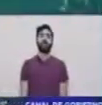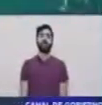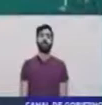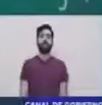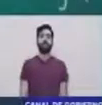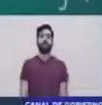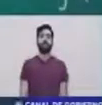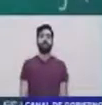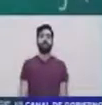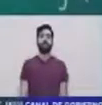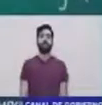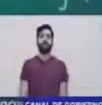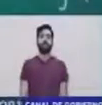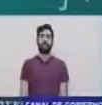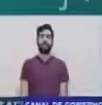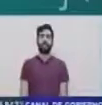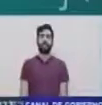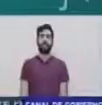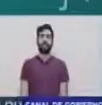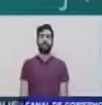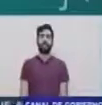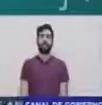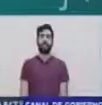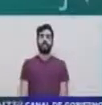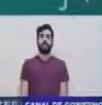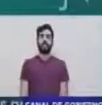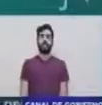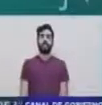cuya diagonal mide